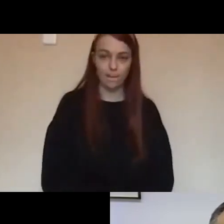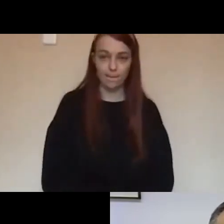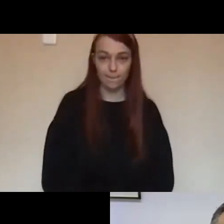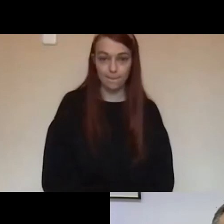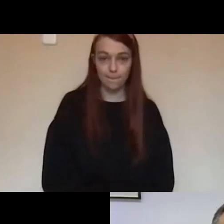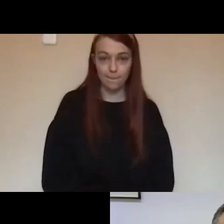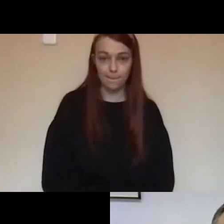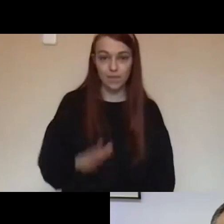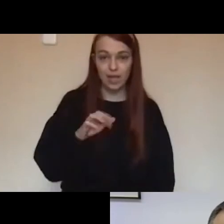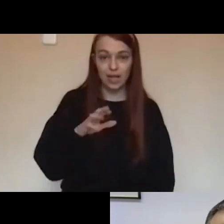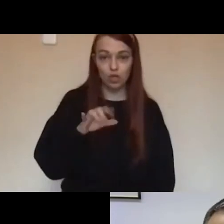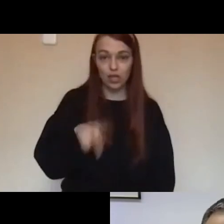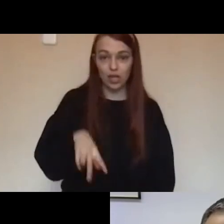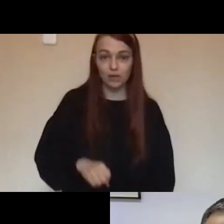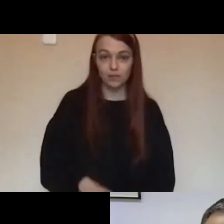Carolina.